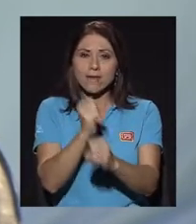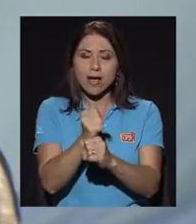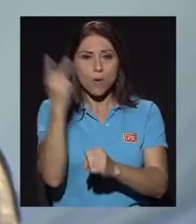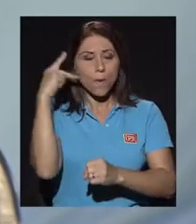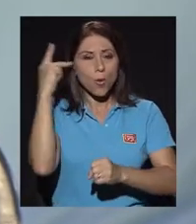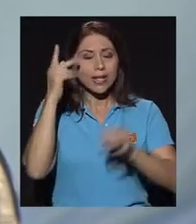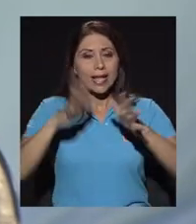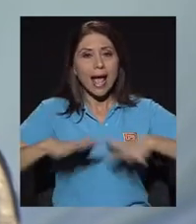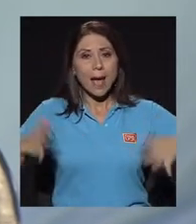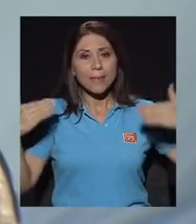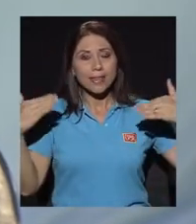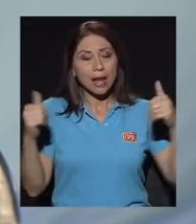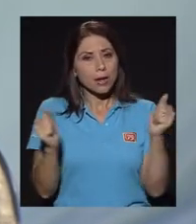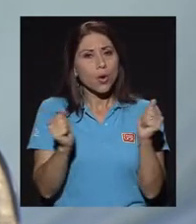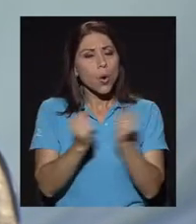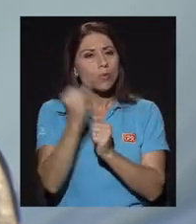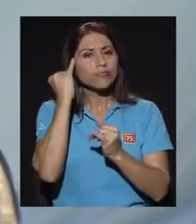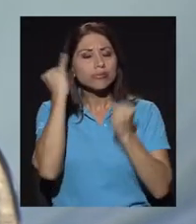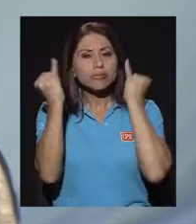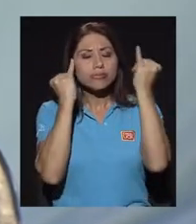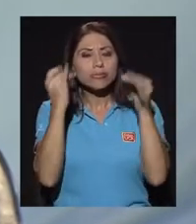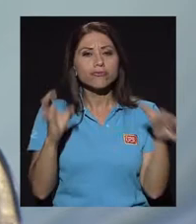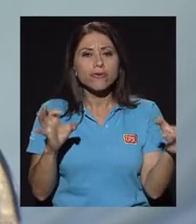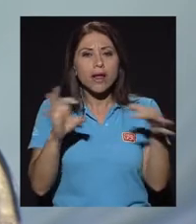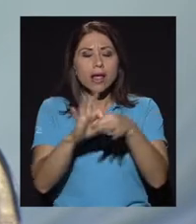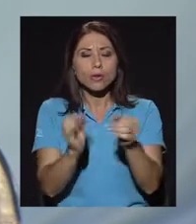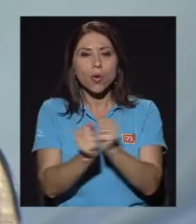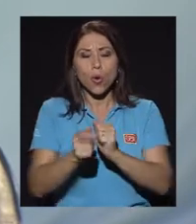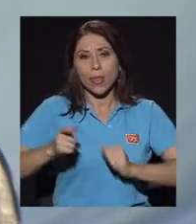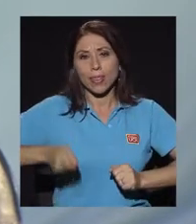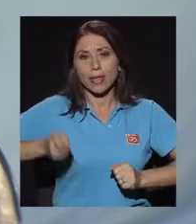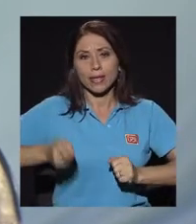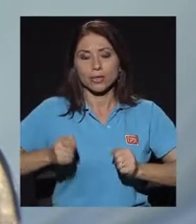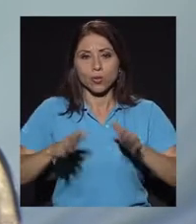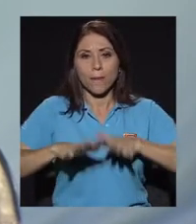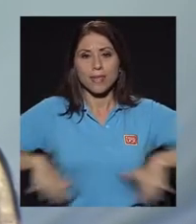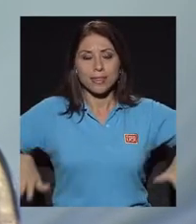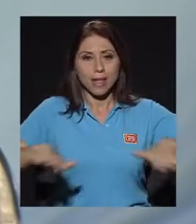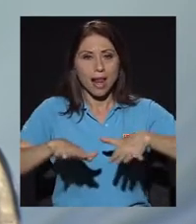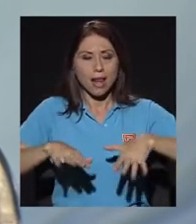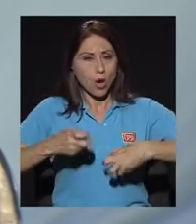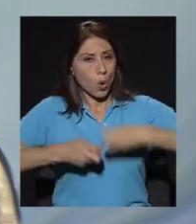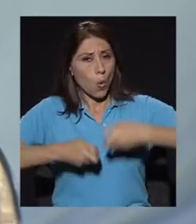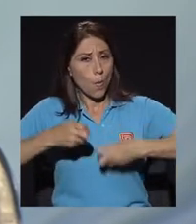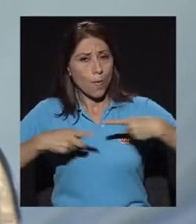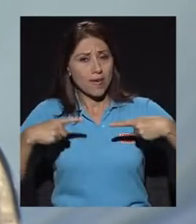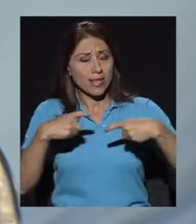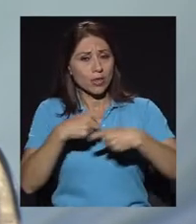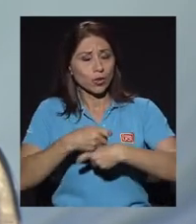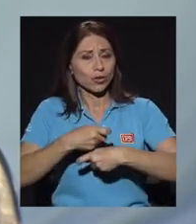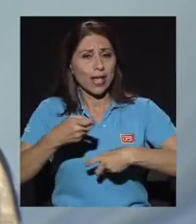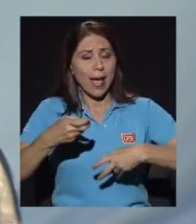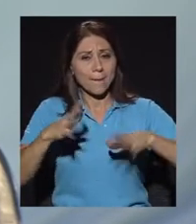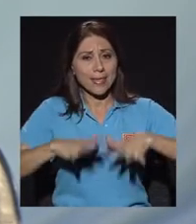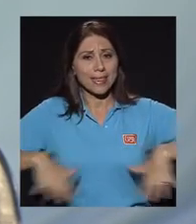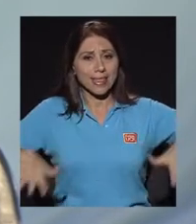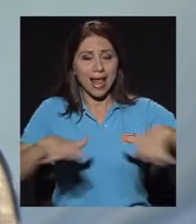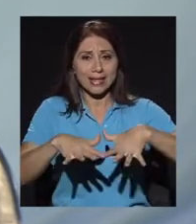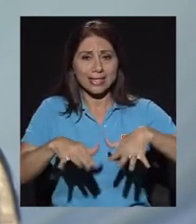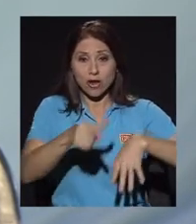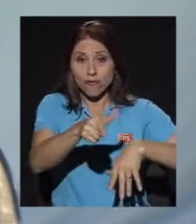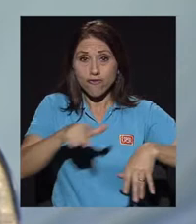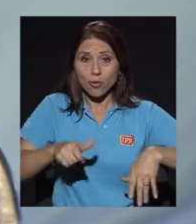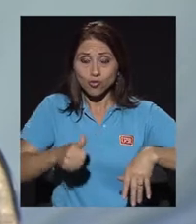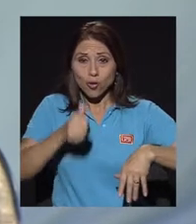en política ambiental con iniciativas relacionadas con el derecho ambiental, conflictos ambientales, recurso hídrico y cambio